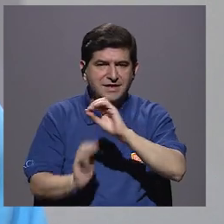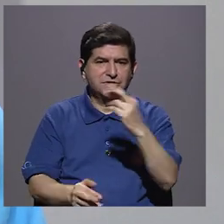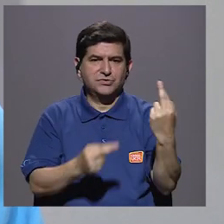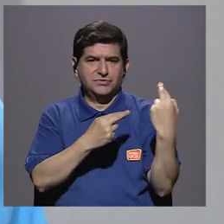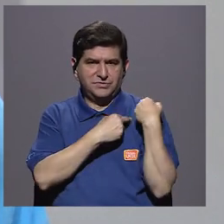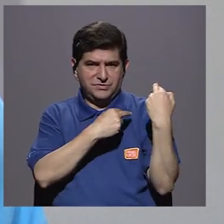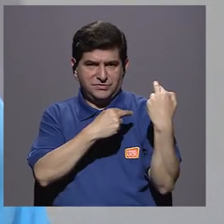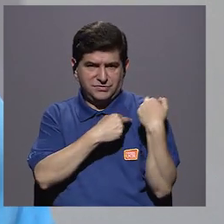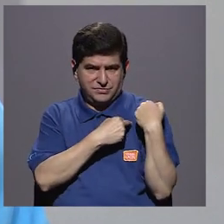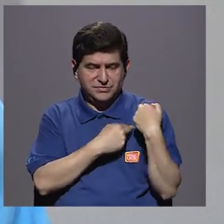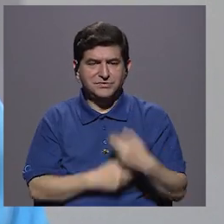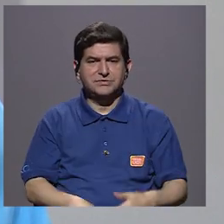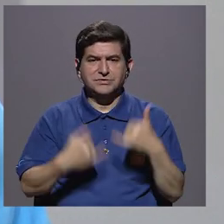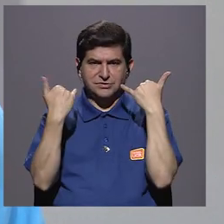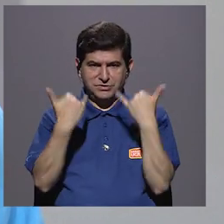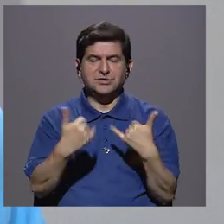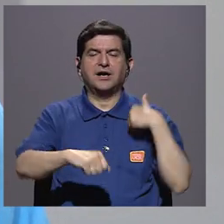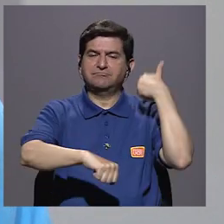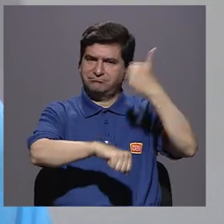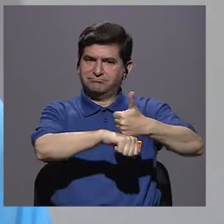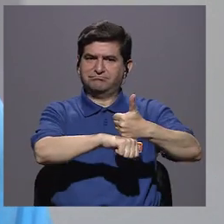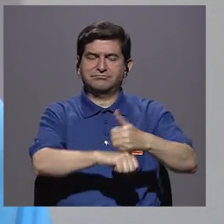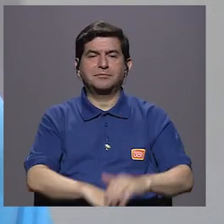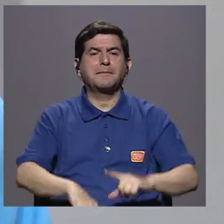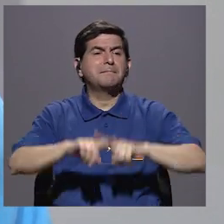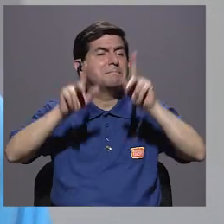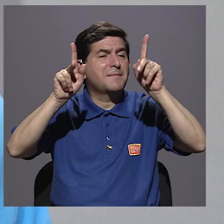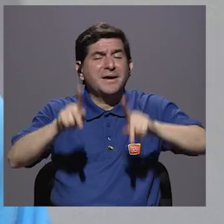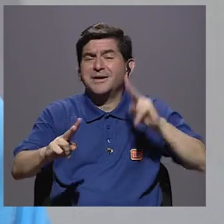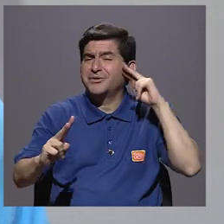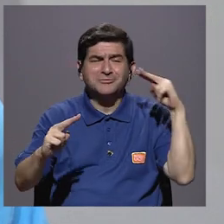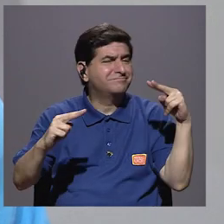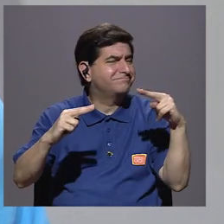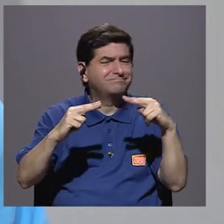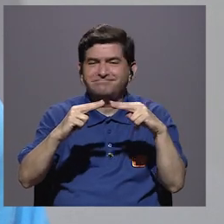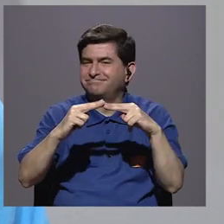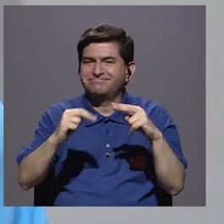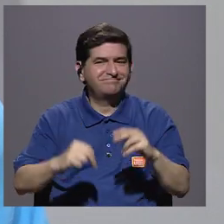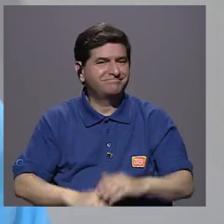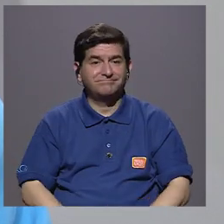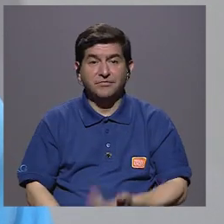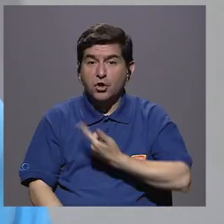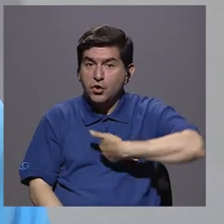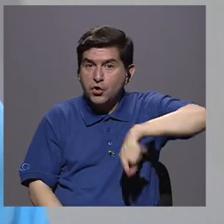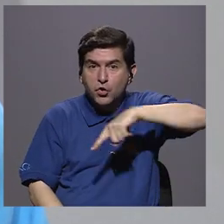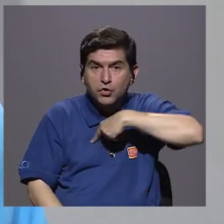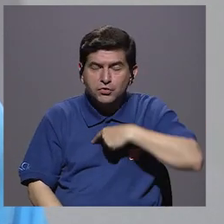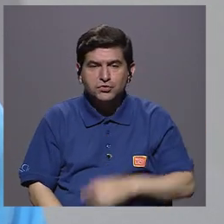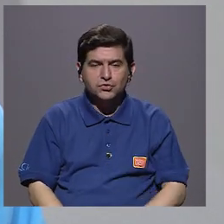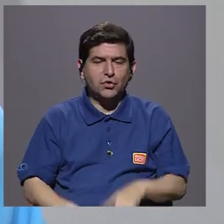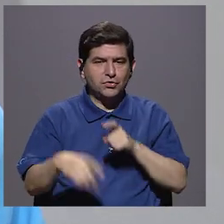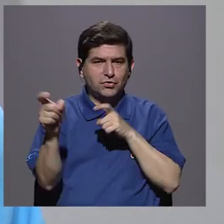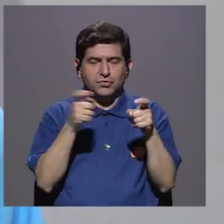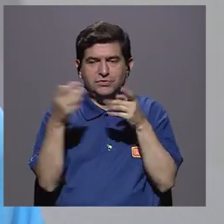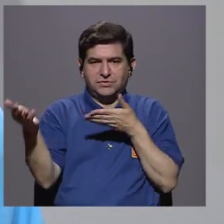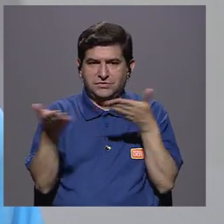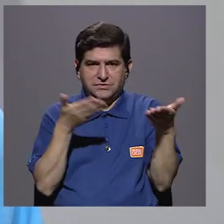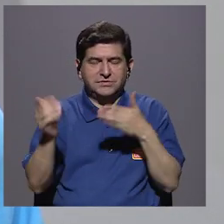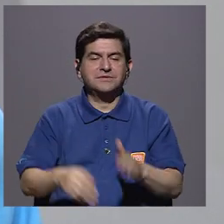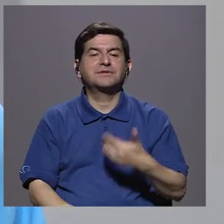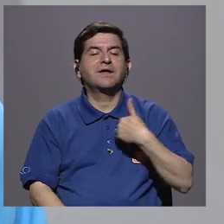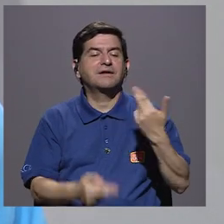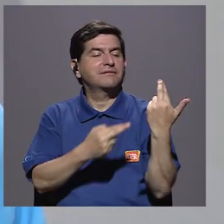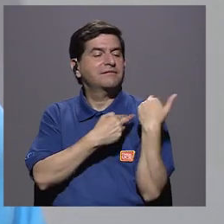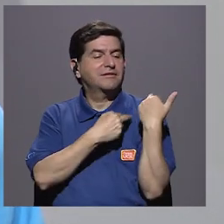deberes debidamente promulgada, uh-huh. Pero la gente todavía no las conoce mucho. Entonces nosotros como contralores de servicios tenemos